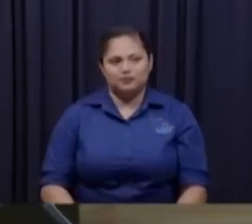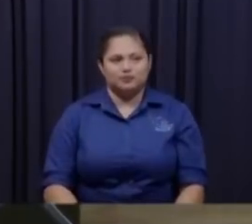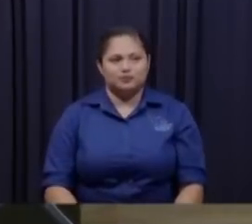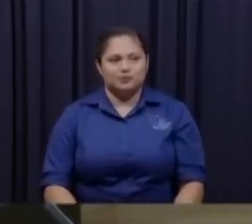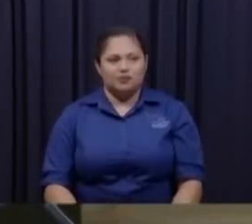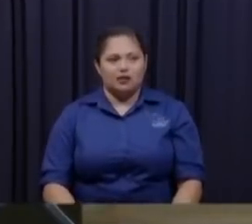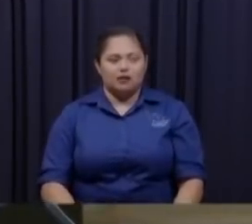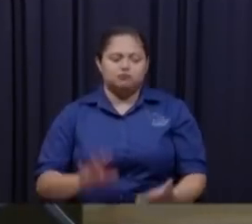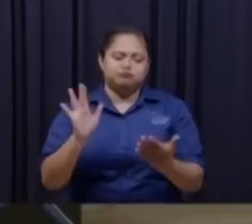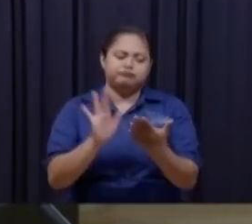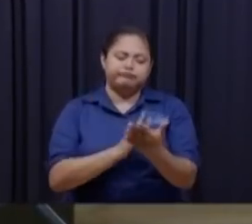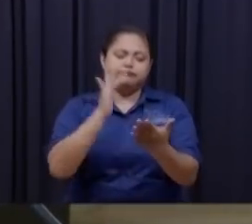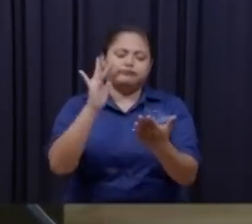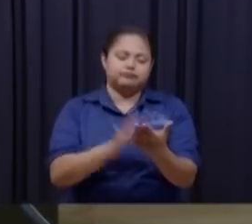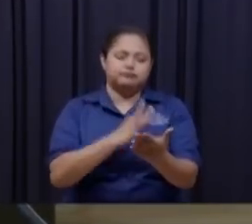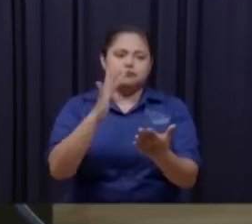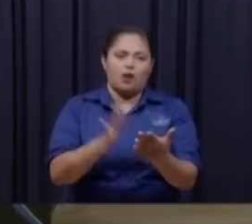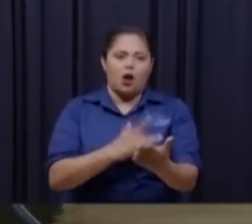vamos a ver,